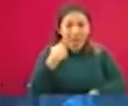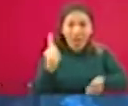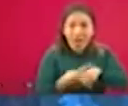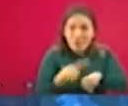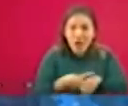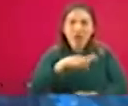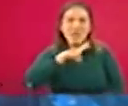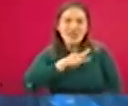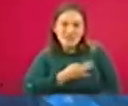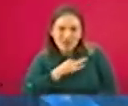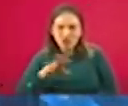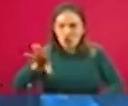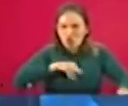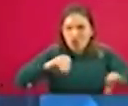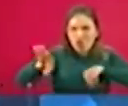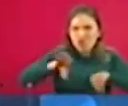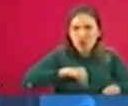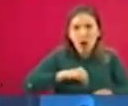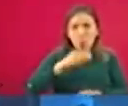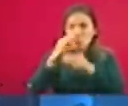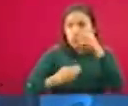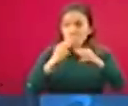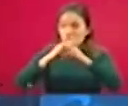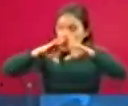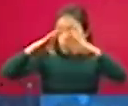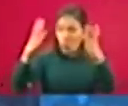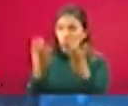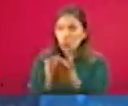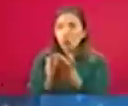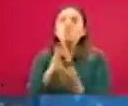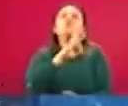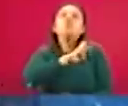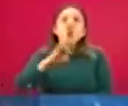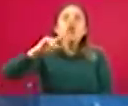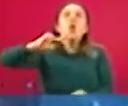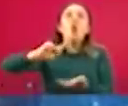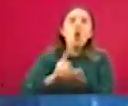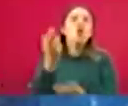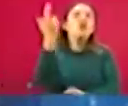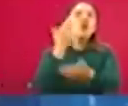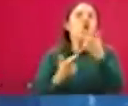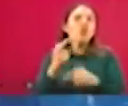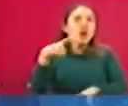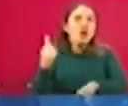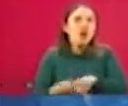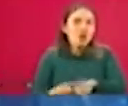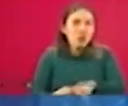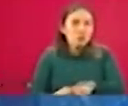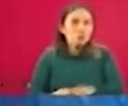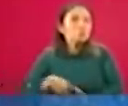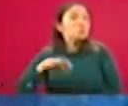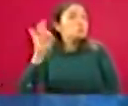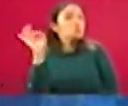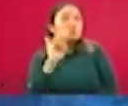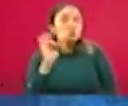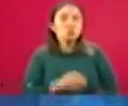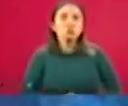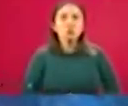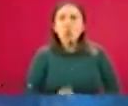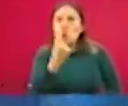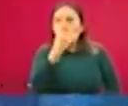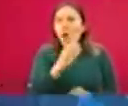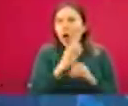ninguna intervención, es decir, las personas que se hospitalizan, todas las unidades de salud, todas, están obligadas a notificar